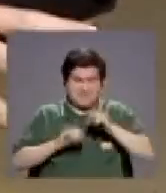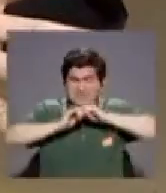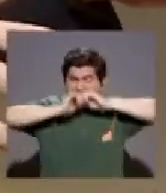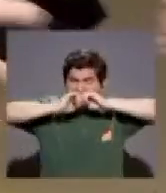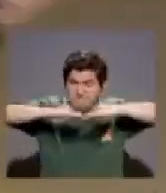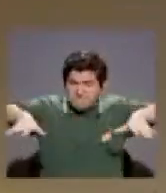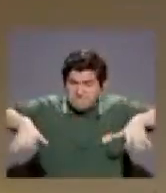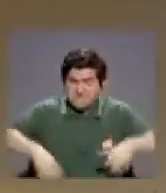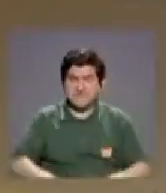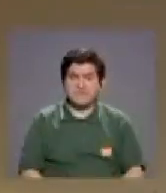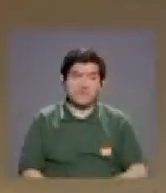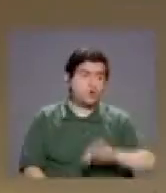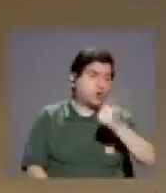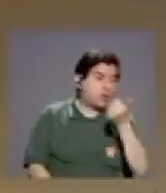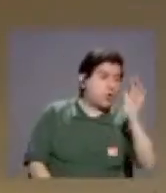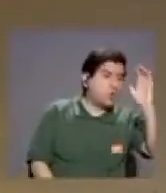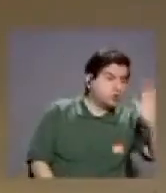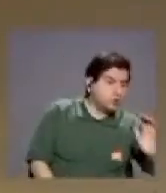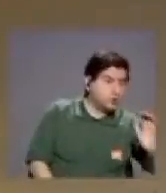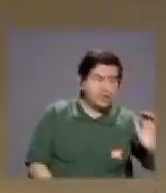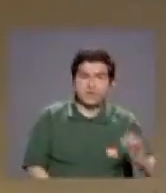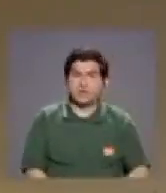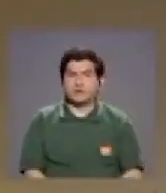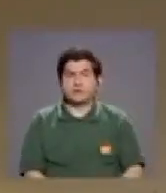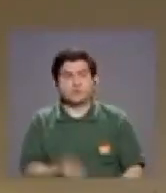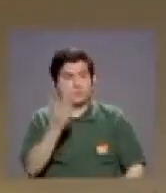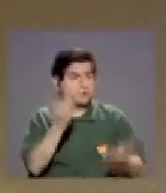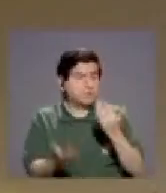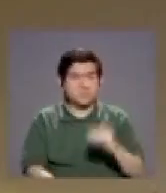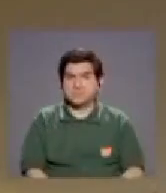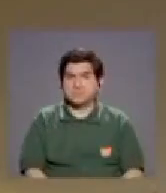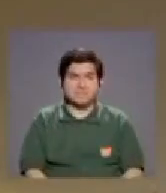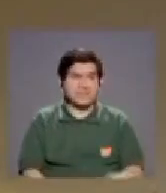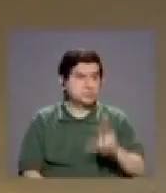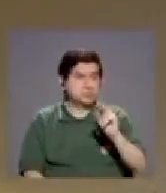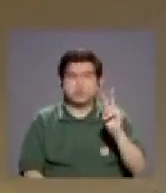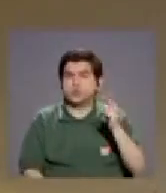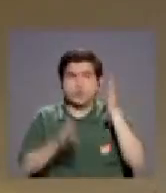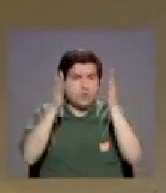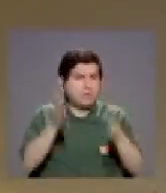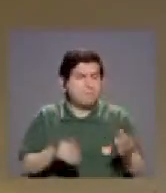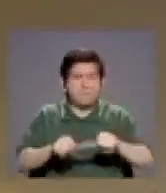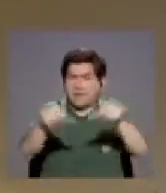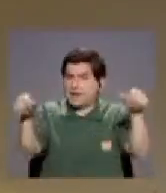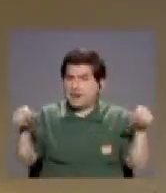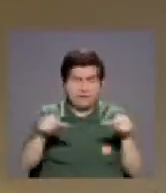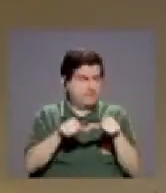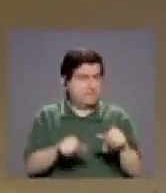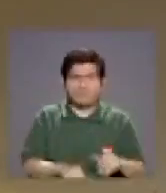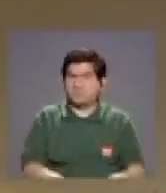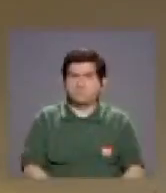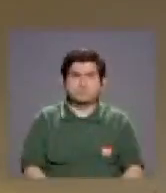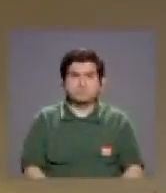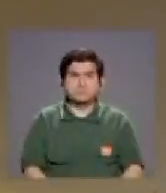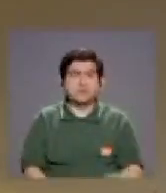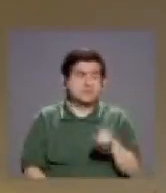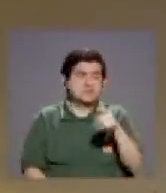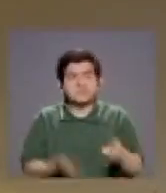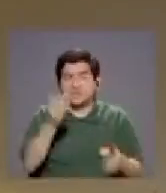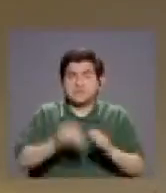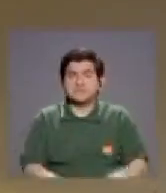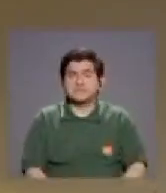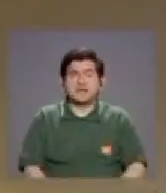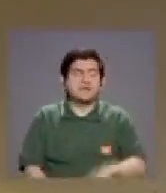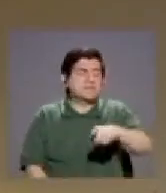el compañerito, ni siquiera compañerito porque si